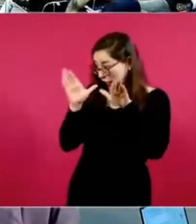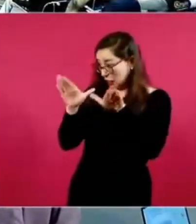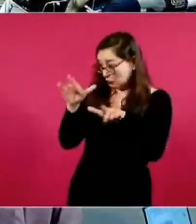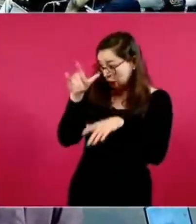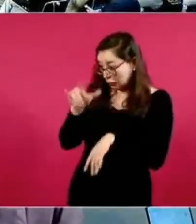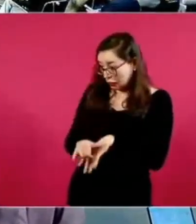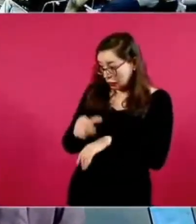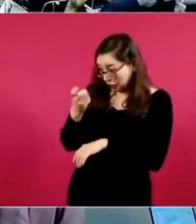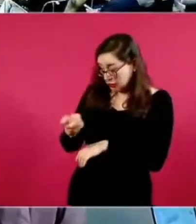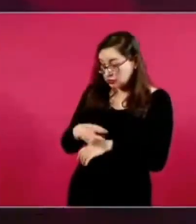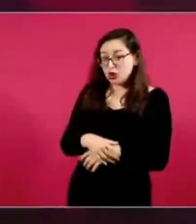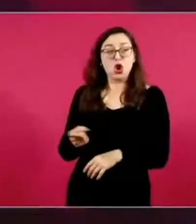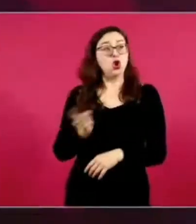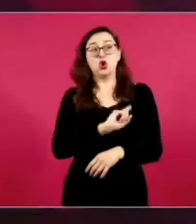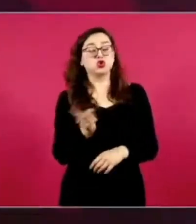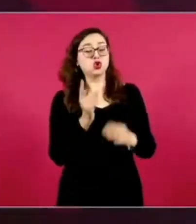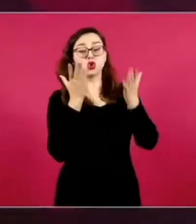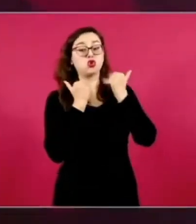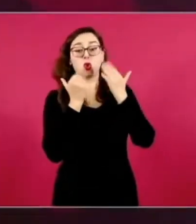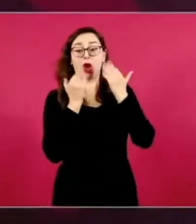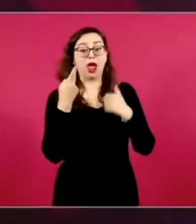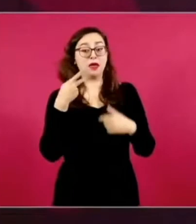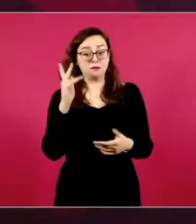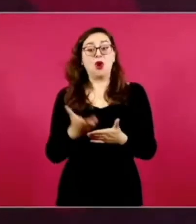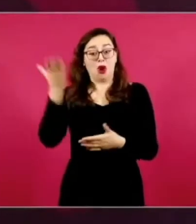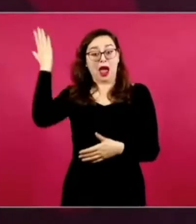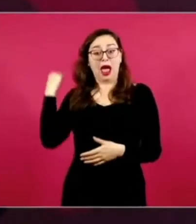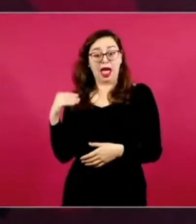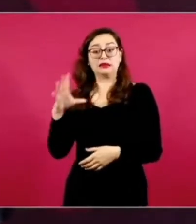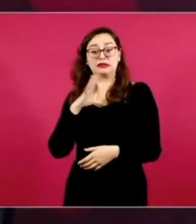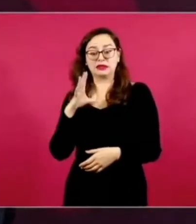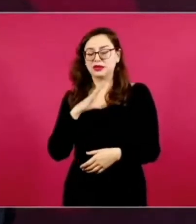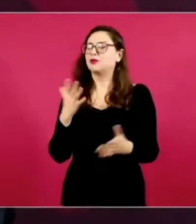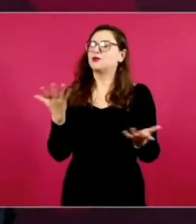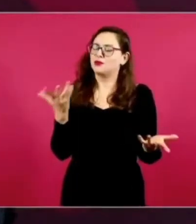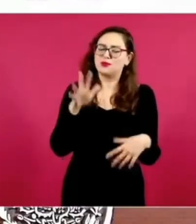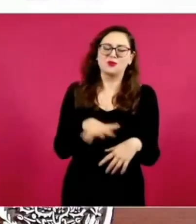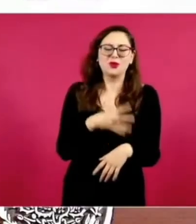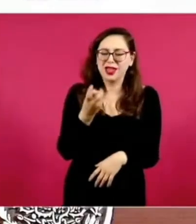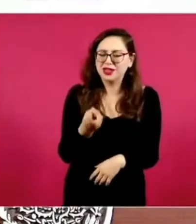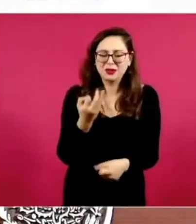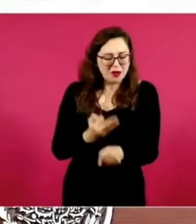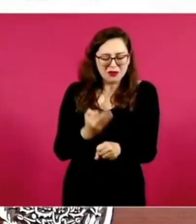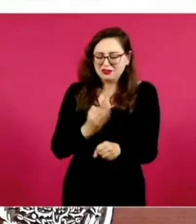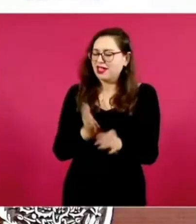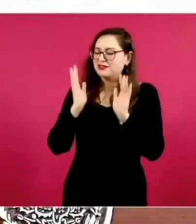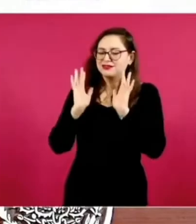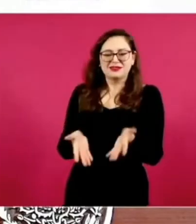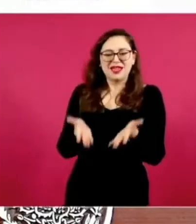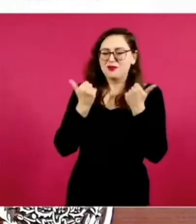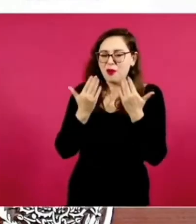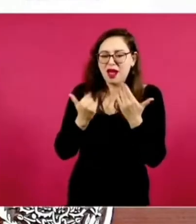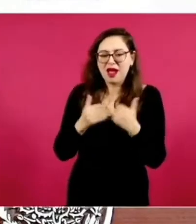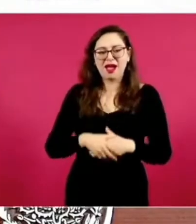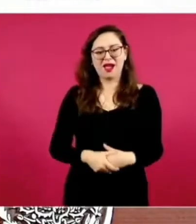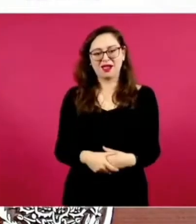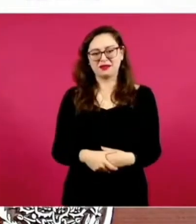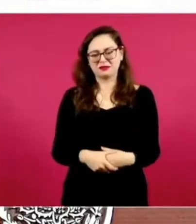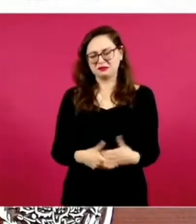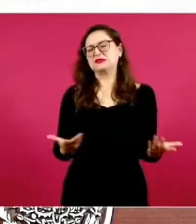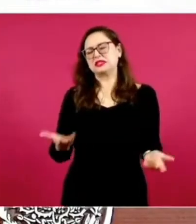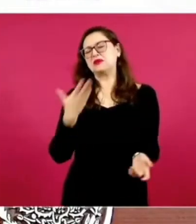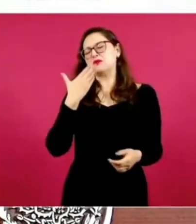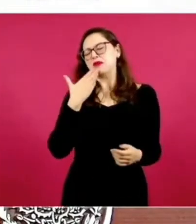es válido, es muy válido que no coincidamos. O sea, imagínate lo aburrido que sería